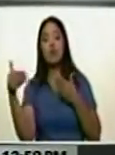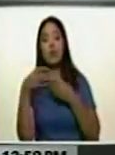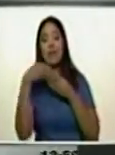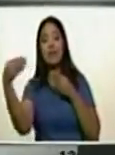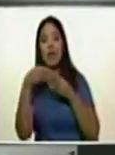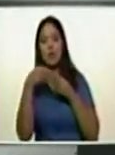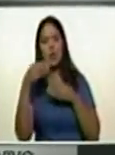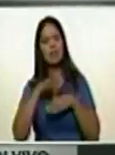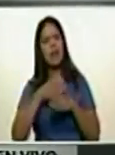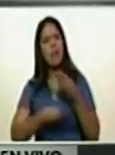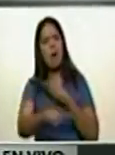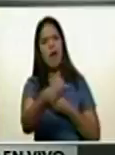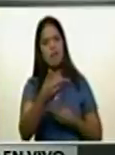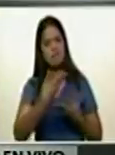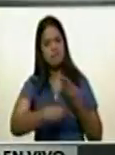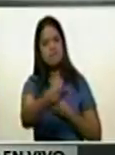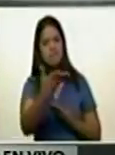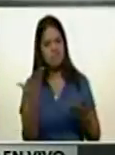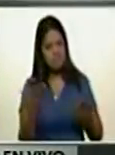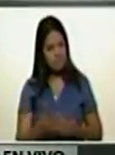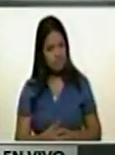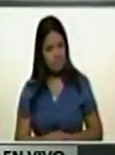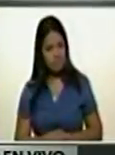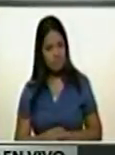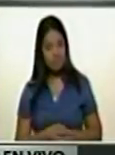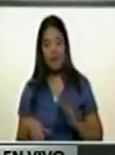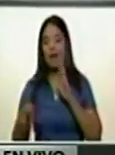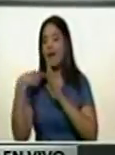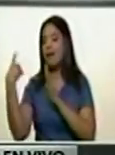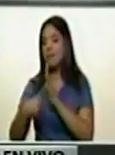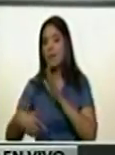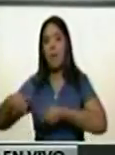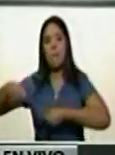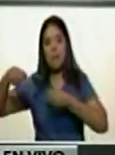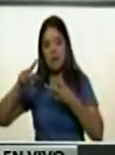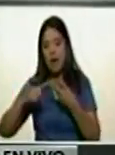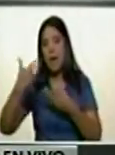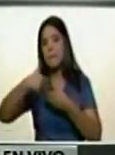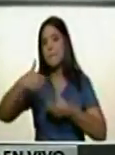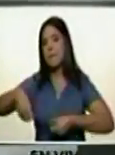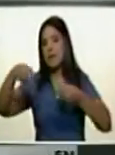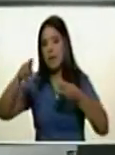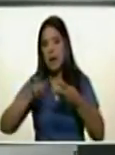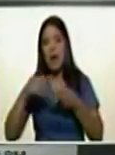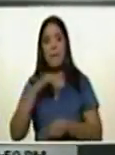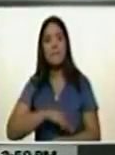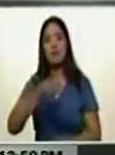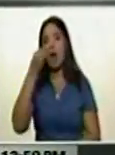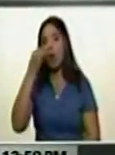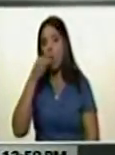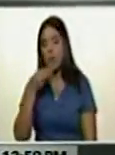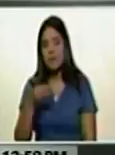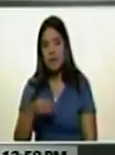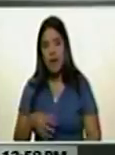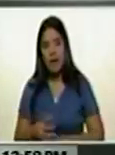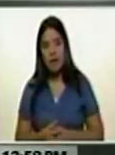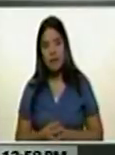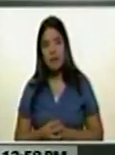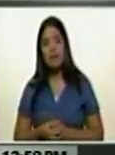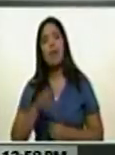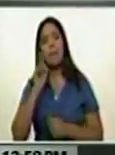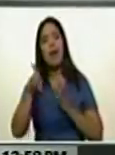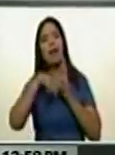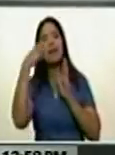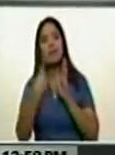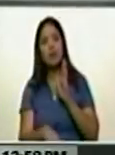¿A cambio de qué? A cambio de que eliminemos Mercal, Pedeval, la misión de alimentación, a cambio de que eliminemos